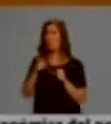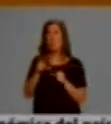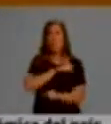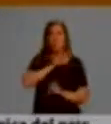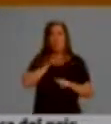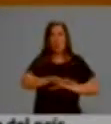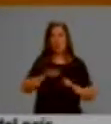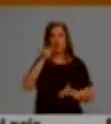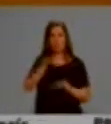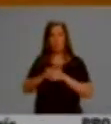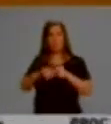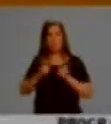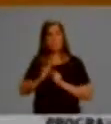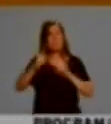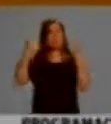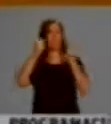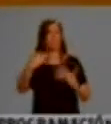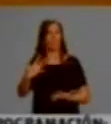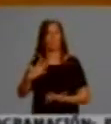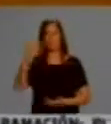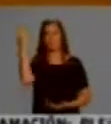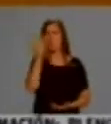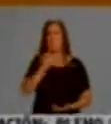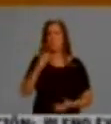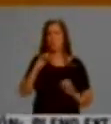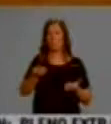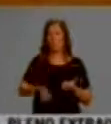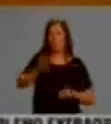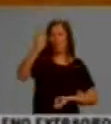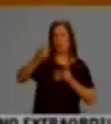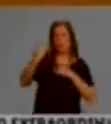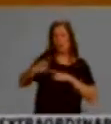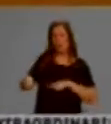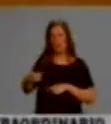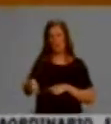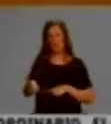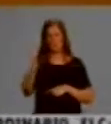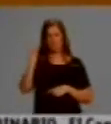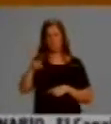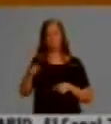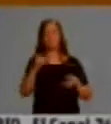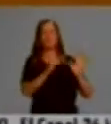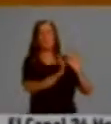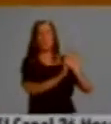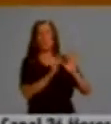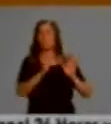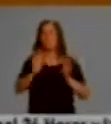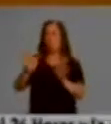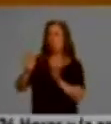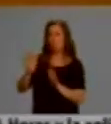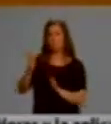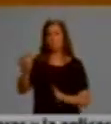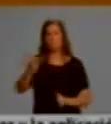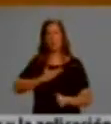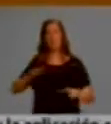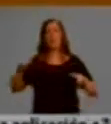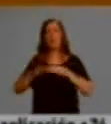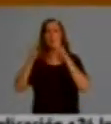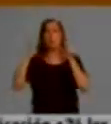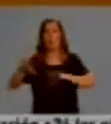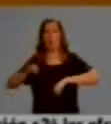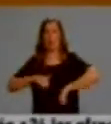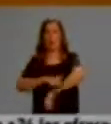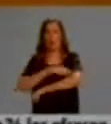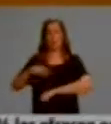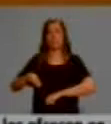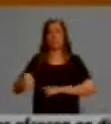nunca ha manifestado en democracia, el que aparezcan informaciones siempre torpemente desmentidas que afectan al partido del Gobierno y